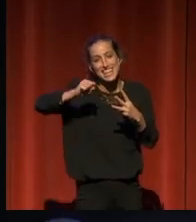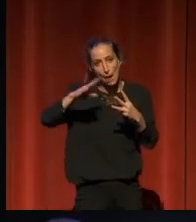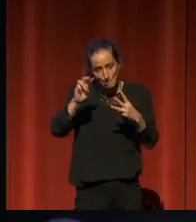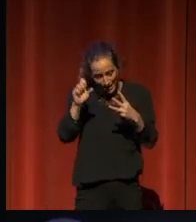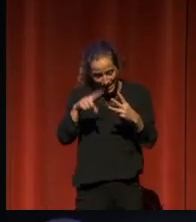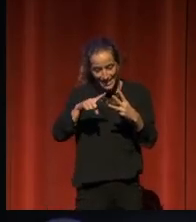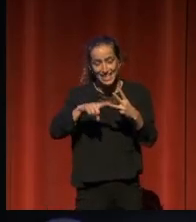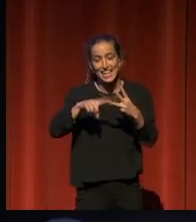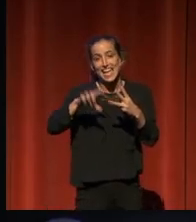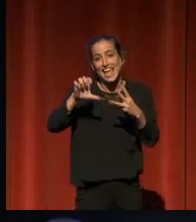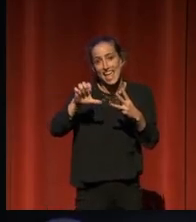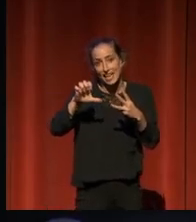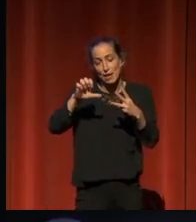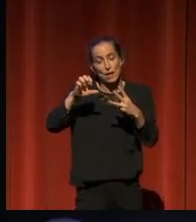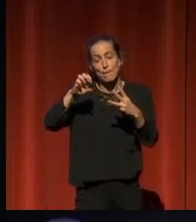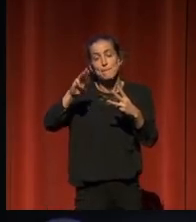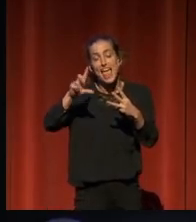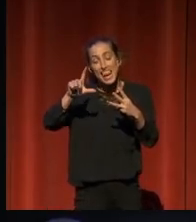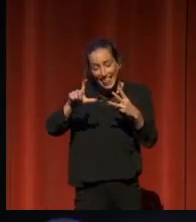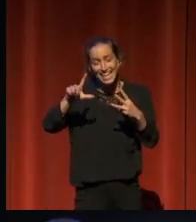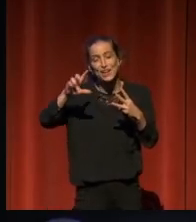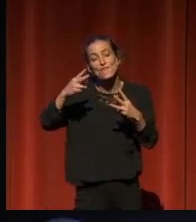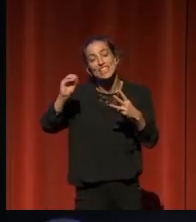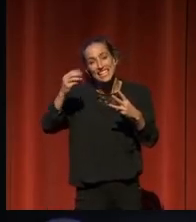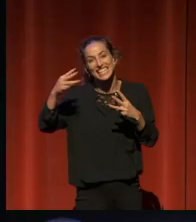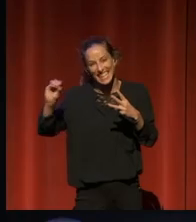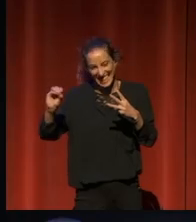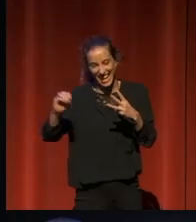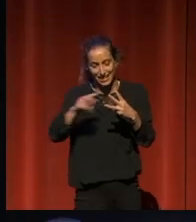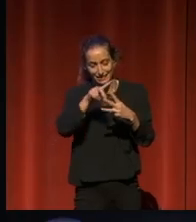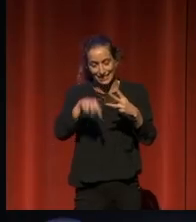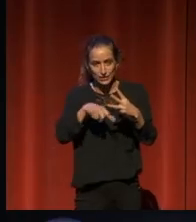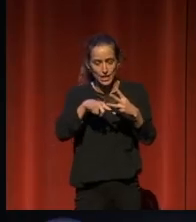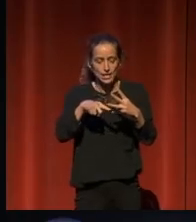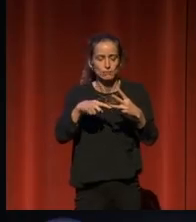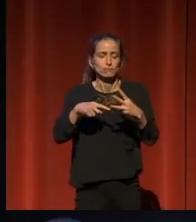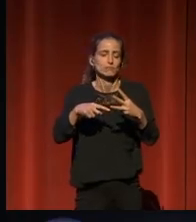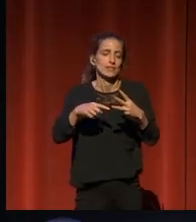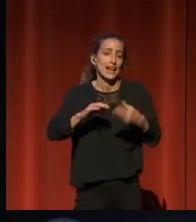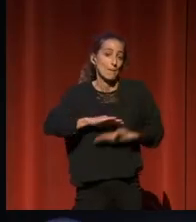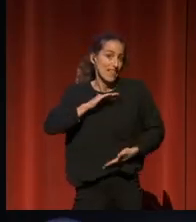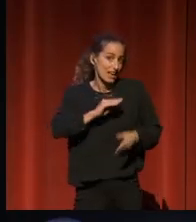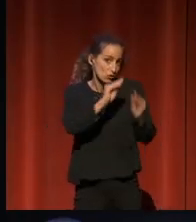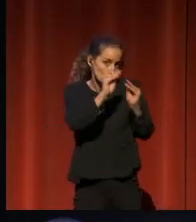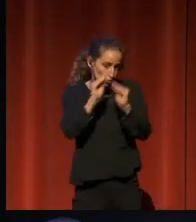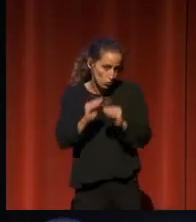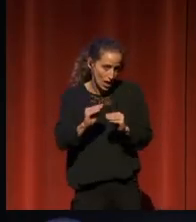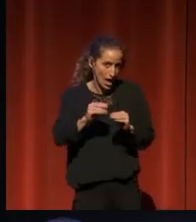2030 que utilicemos nuestras capacidades recursos